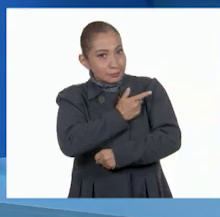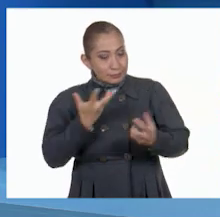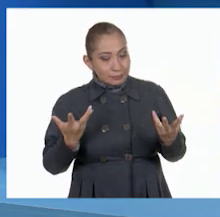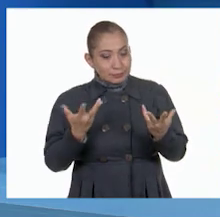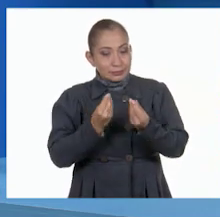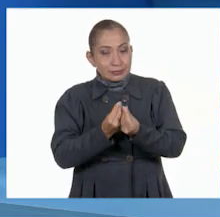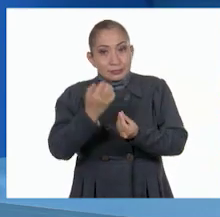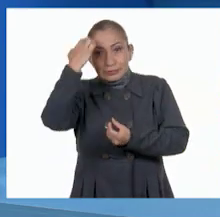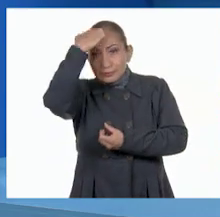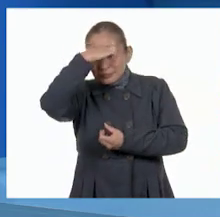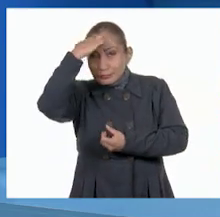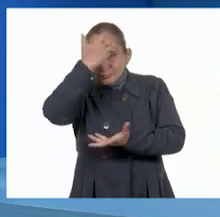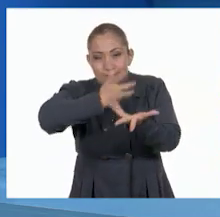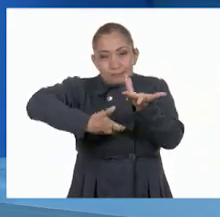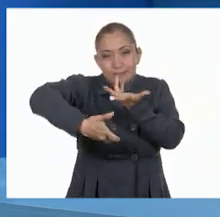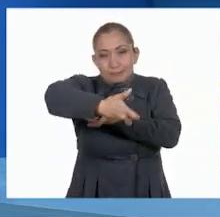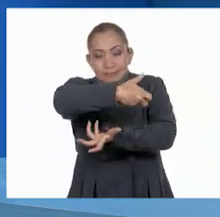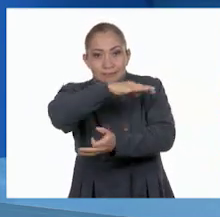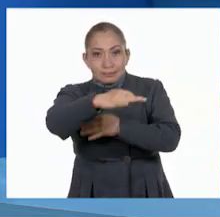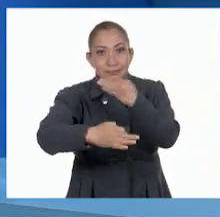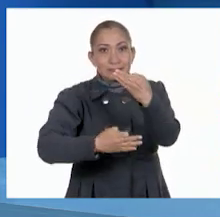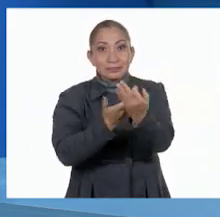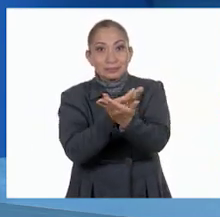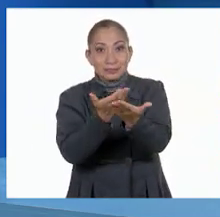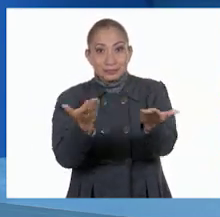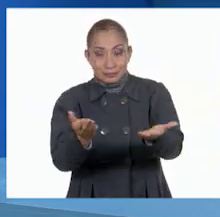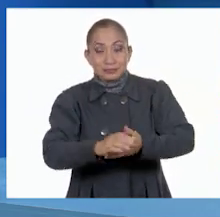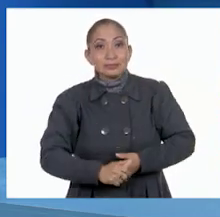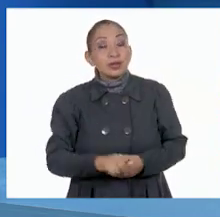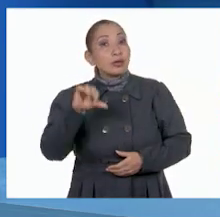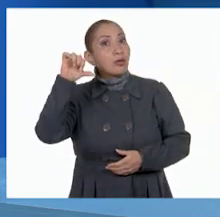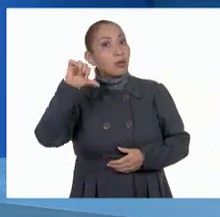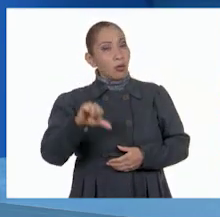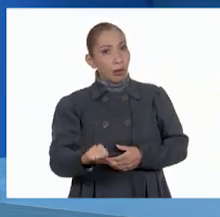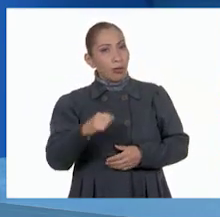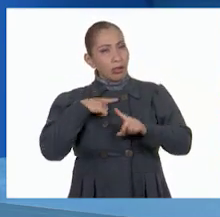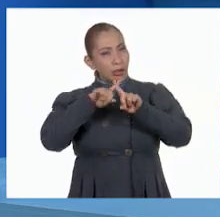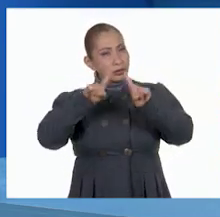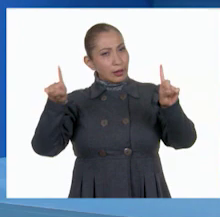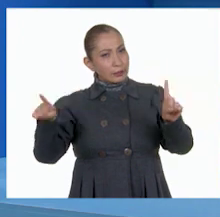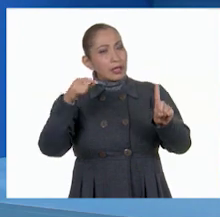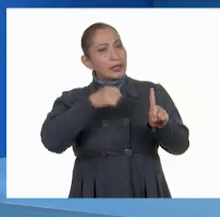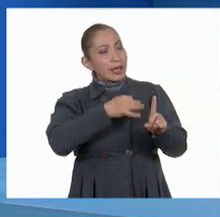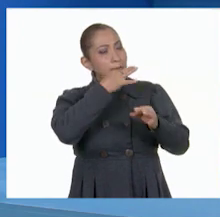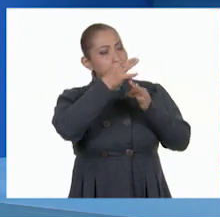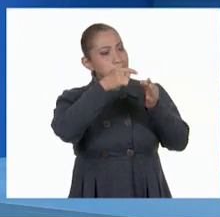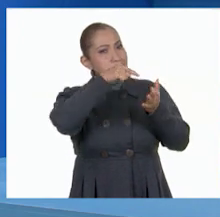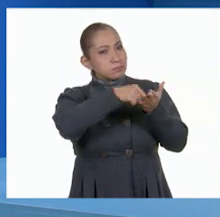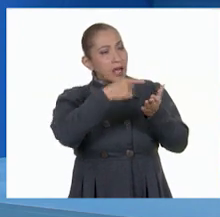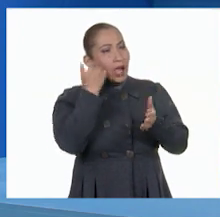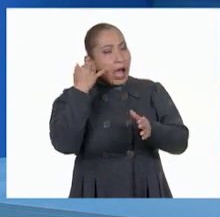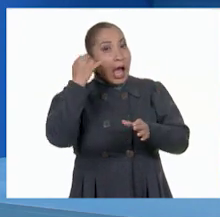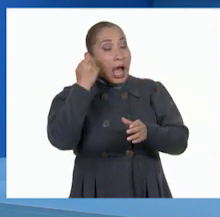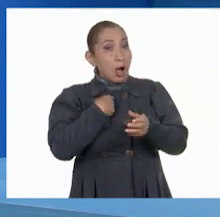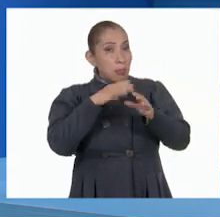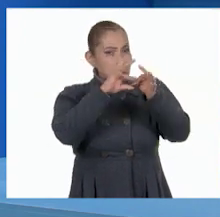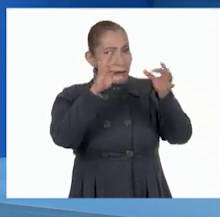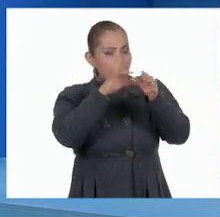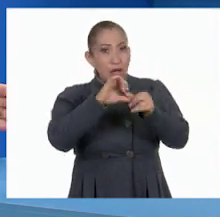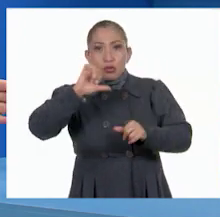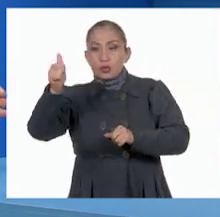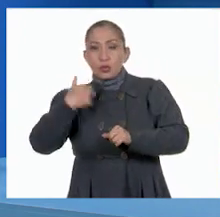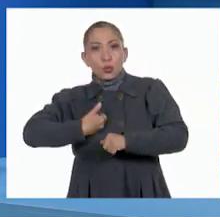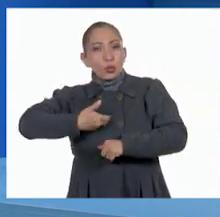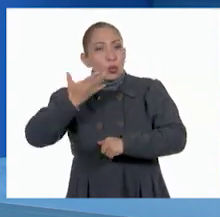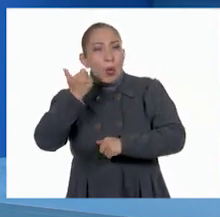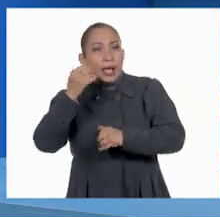compartir experiencias de aprendizaje con ustedes y el día de hoy vamos a diferenciar los mensajes implícitos y explícitos.